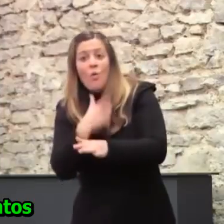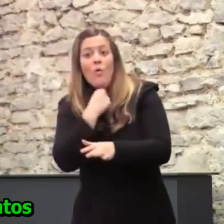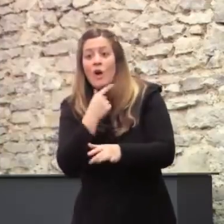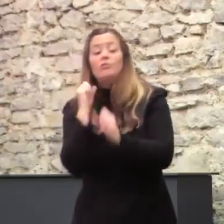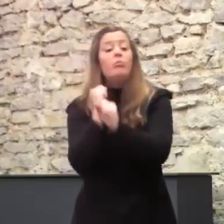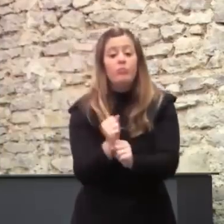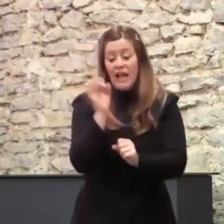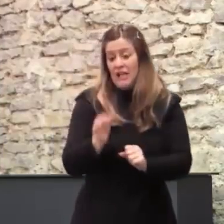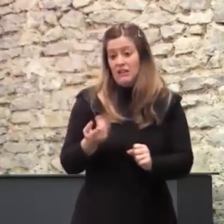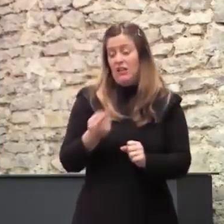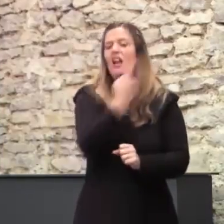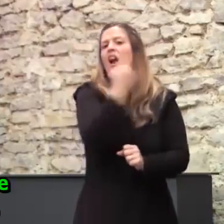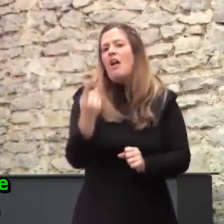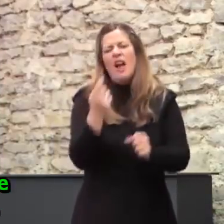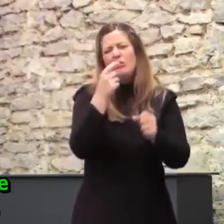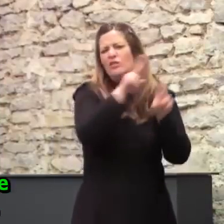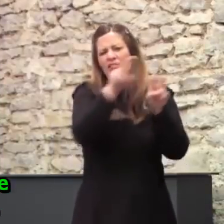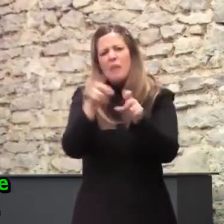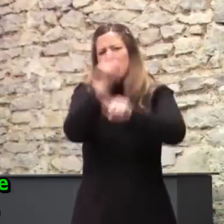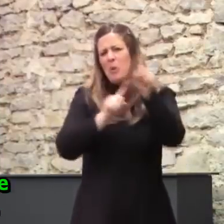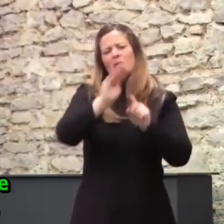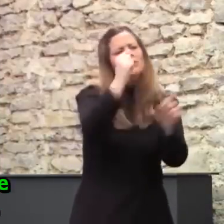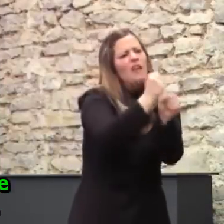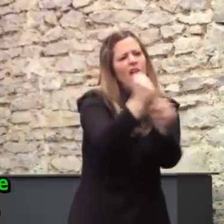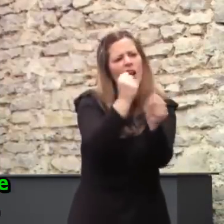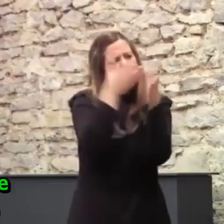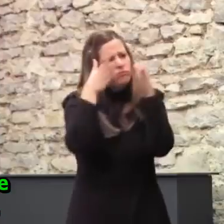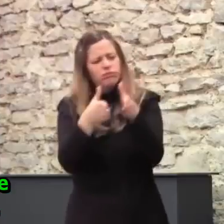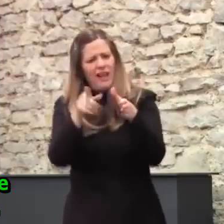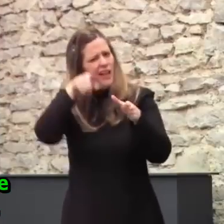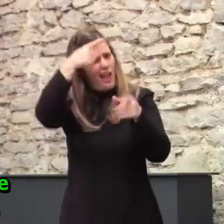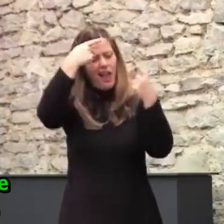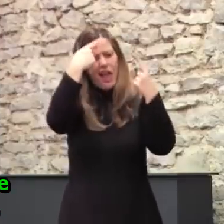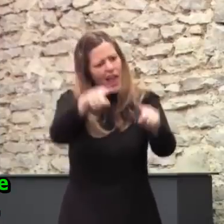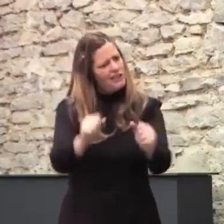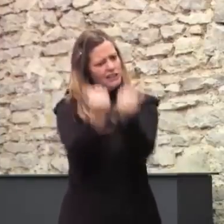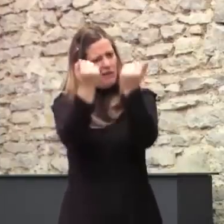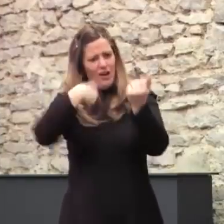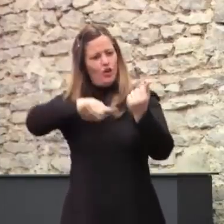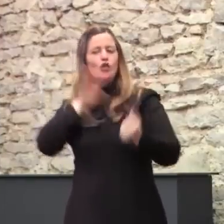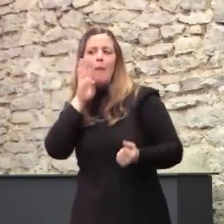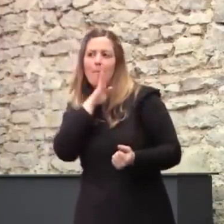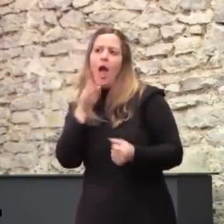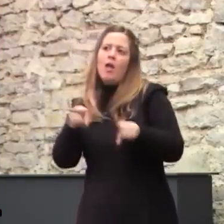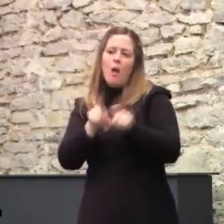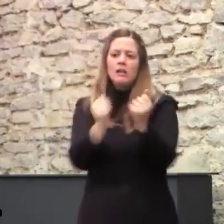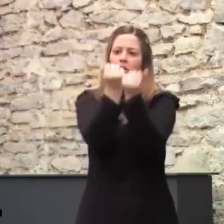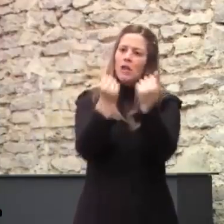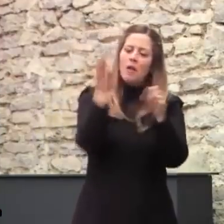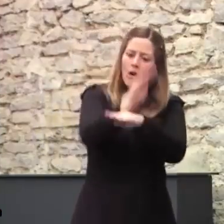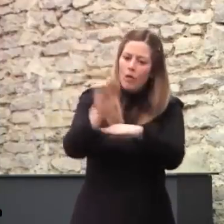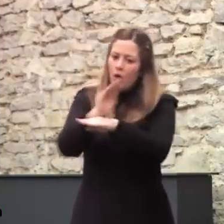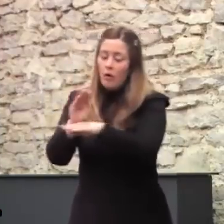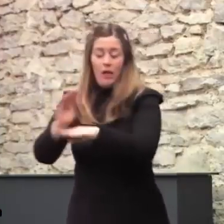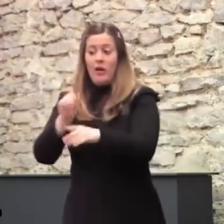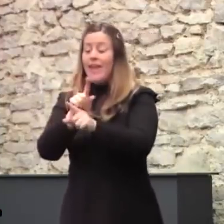asuntos y pedir ayuda si lo necesita. Nosotras no vamos a salvar a nadie ni vamos a ser la mamá de nadie, ¿no? Y al revés también, es decir, los